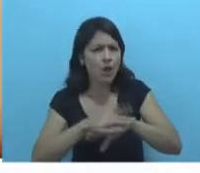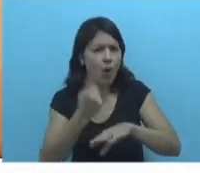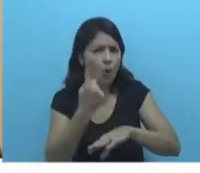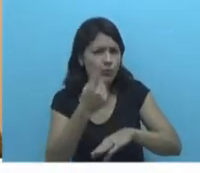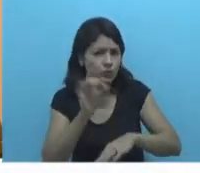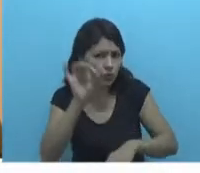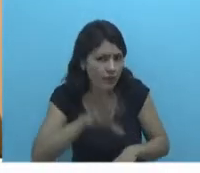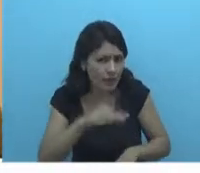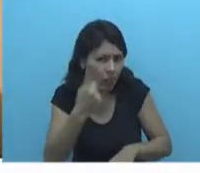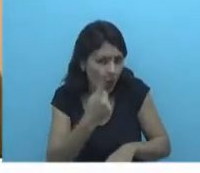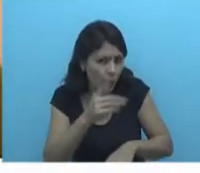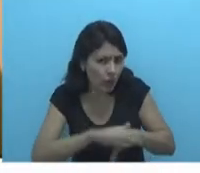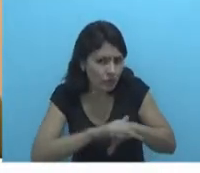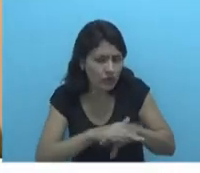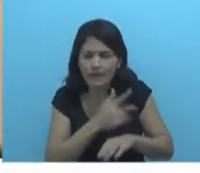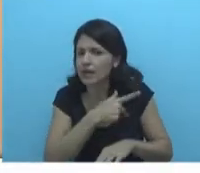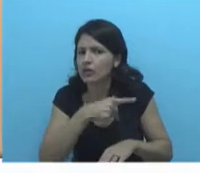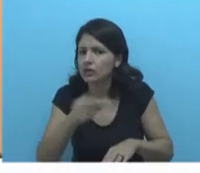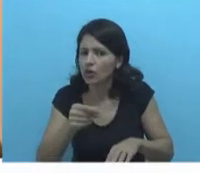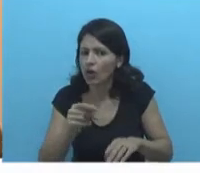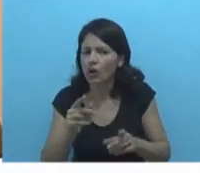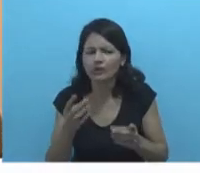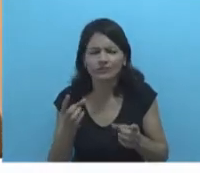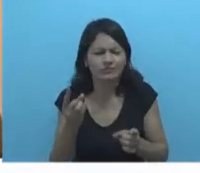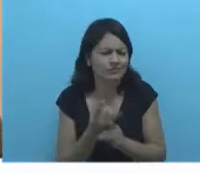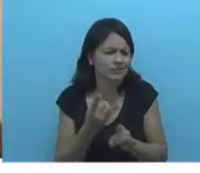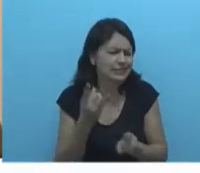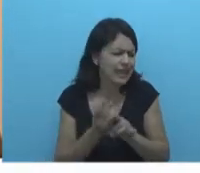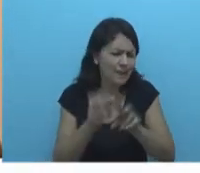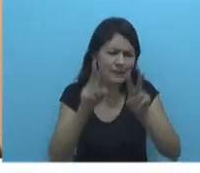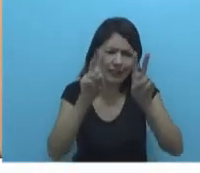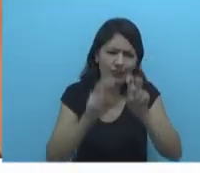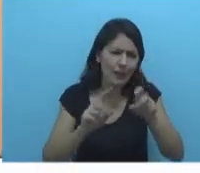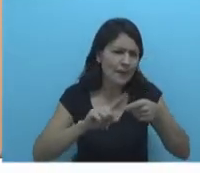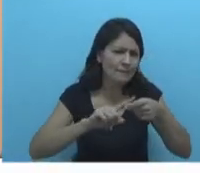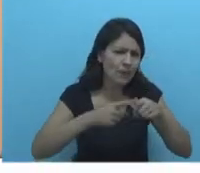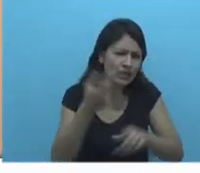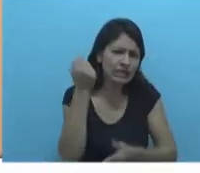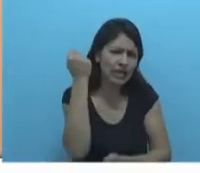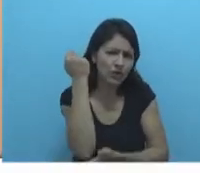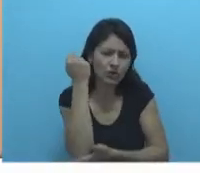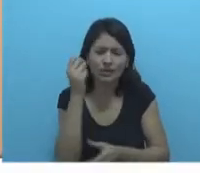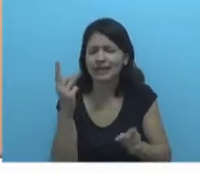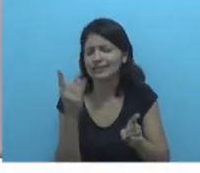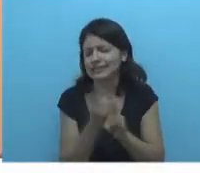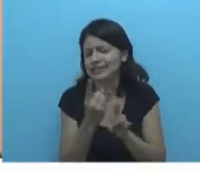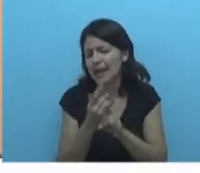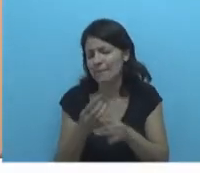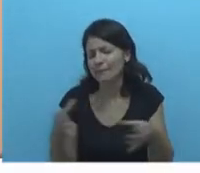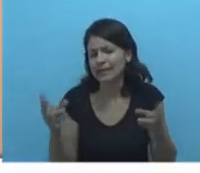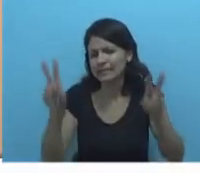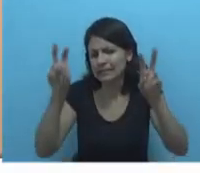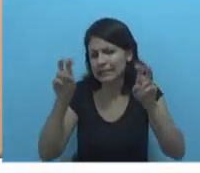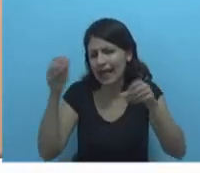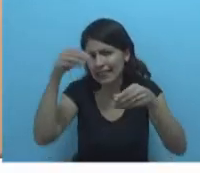la construcción y las decisiones de políticas económicas se resuelven en el marco de los acuerdos. Y no se preocupen,